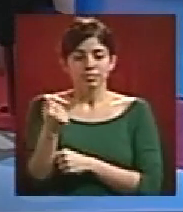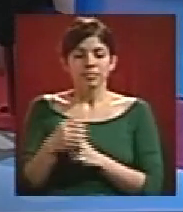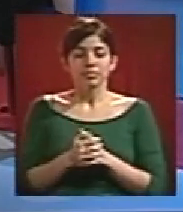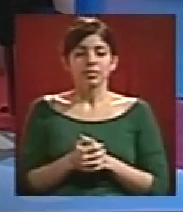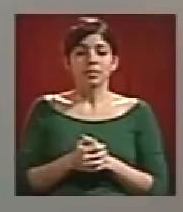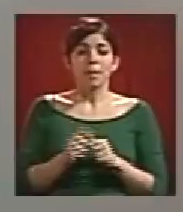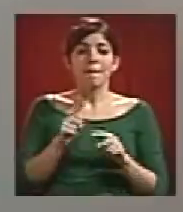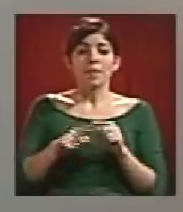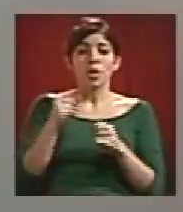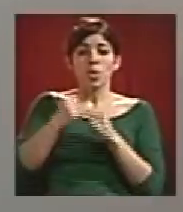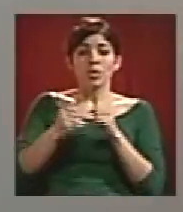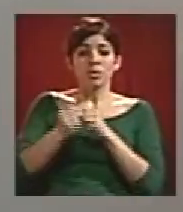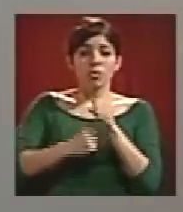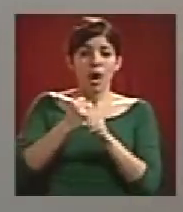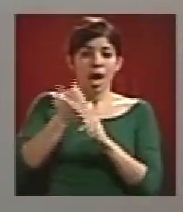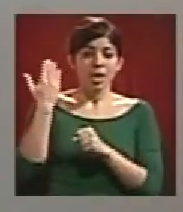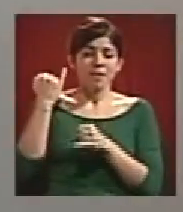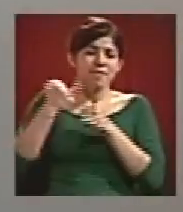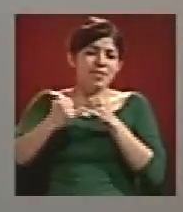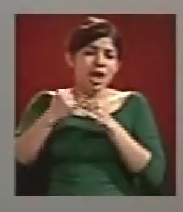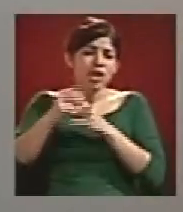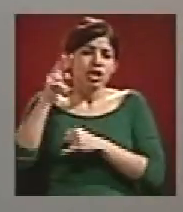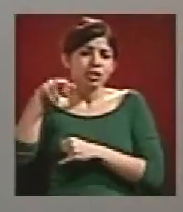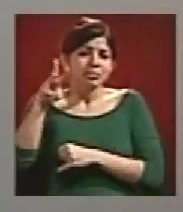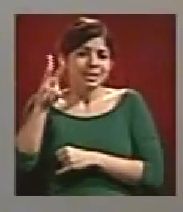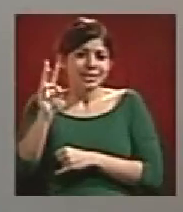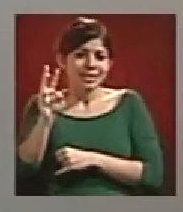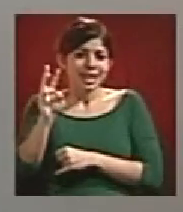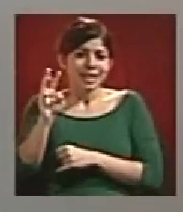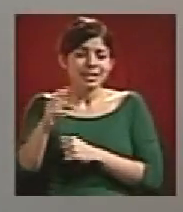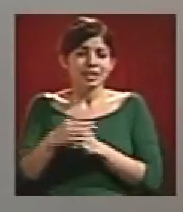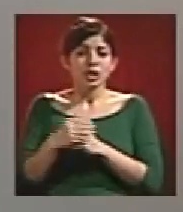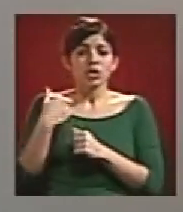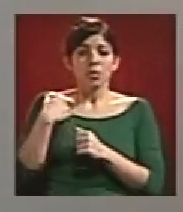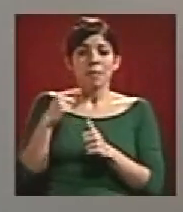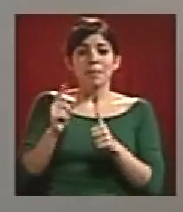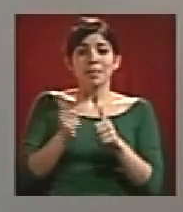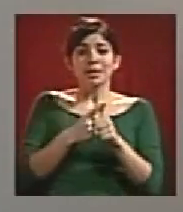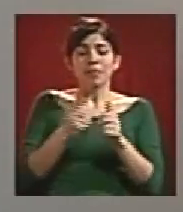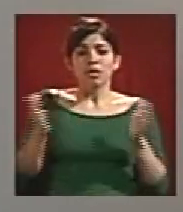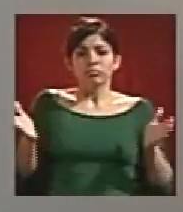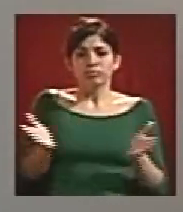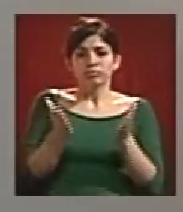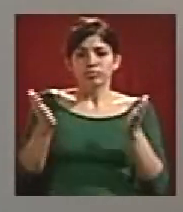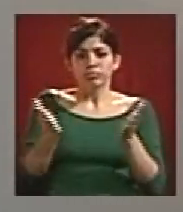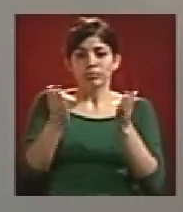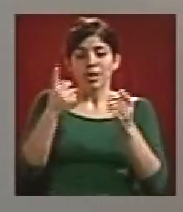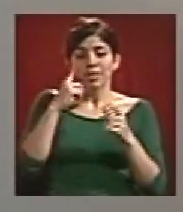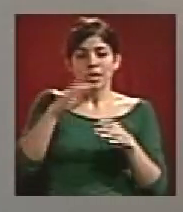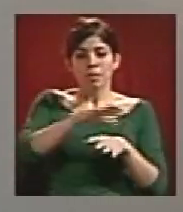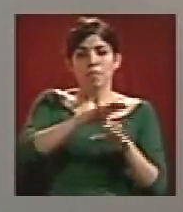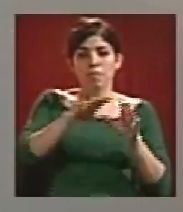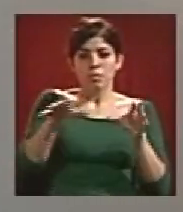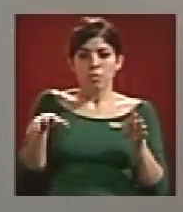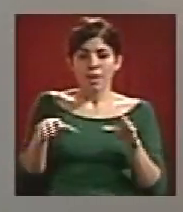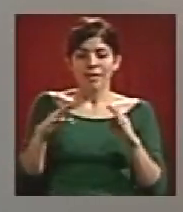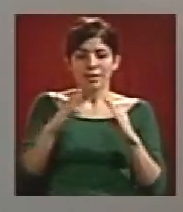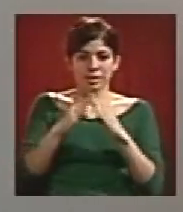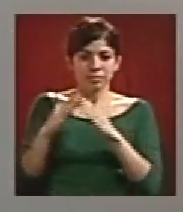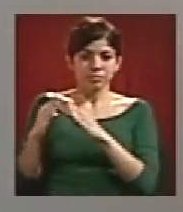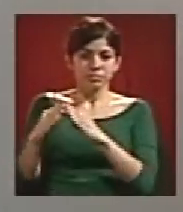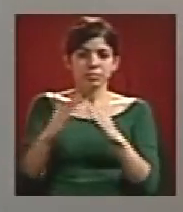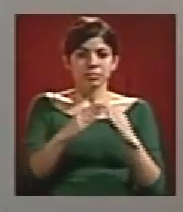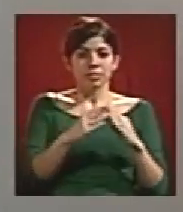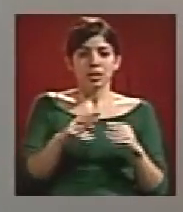sobre todo en el último año, en el final del 2006, donde tuvimos el principal empuje de crecimiento inmobiliario, empezamos